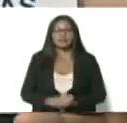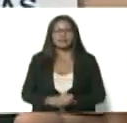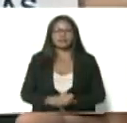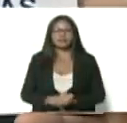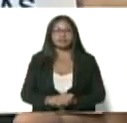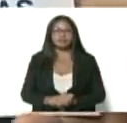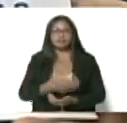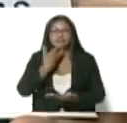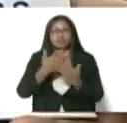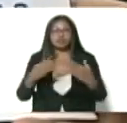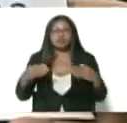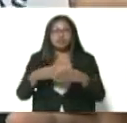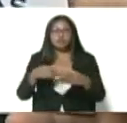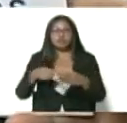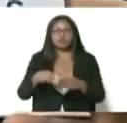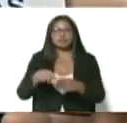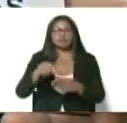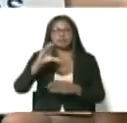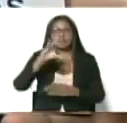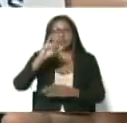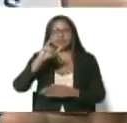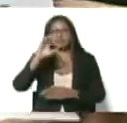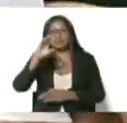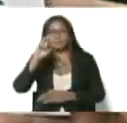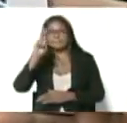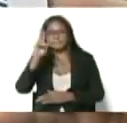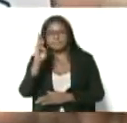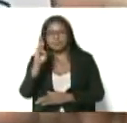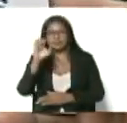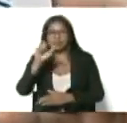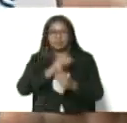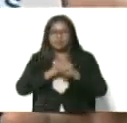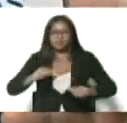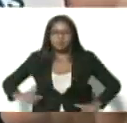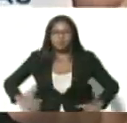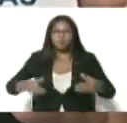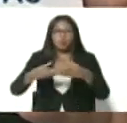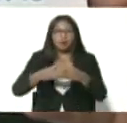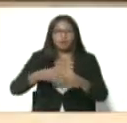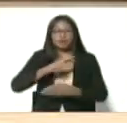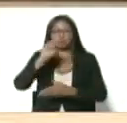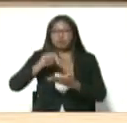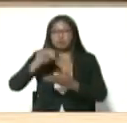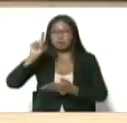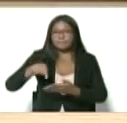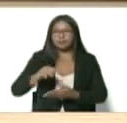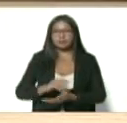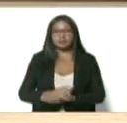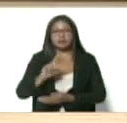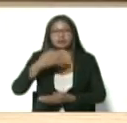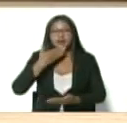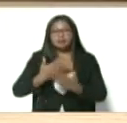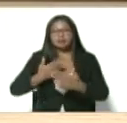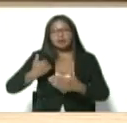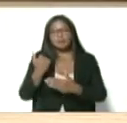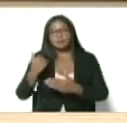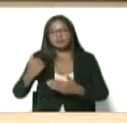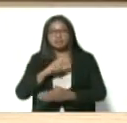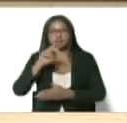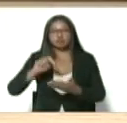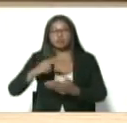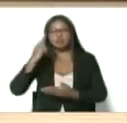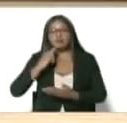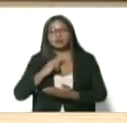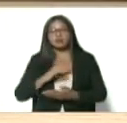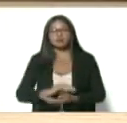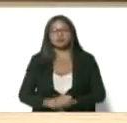científico se y cpc gracias a la acción de la guardia nacional bolivariana gracias a la acción de la policía nacional bolivariana y